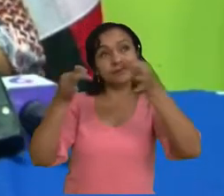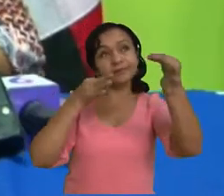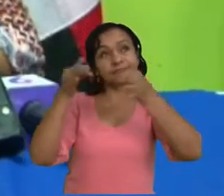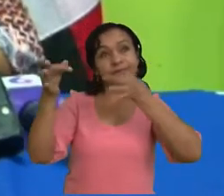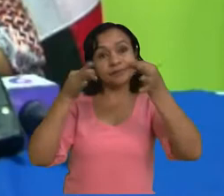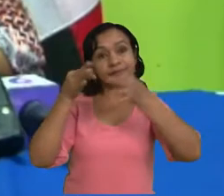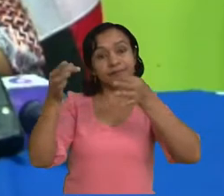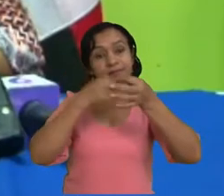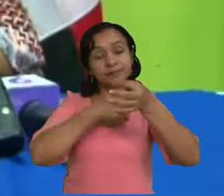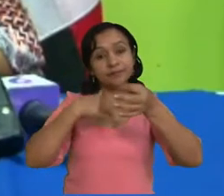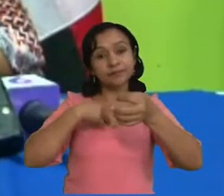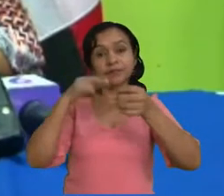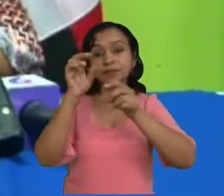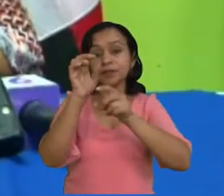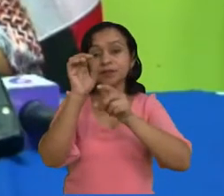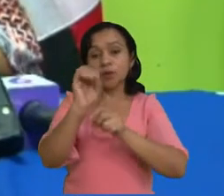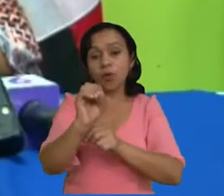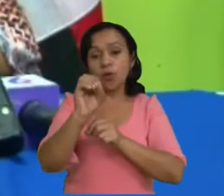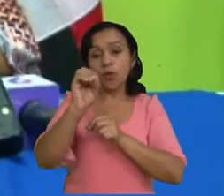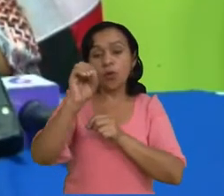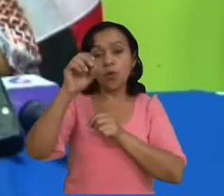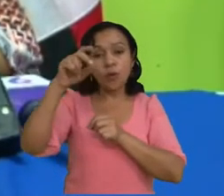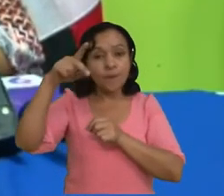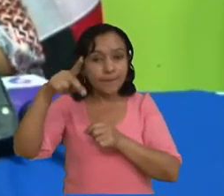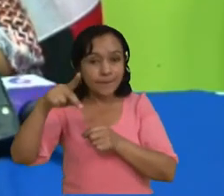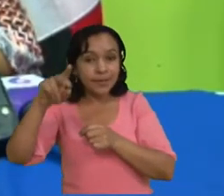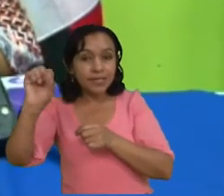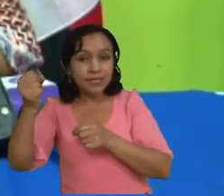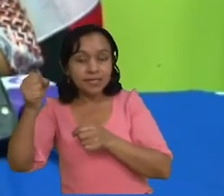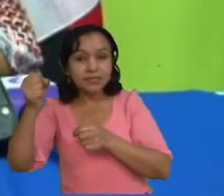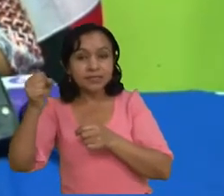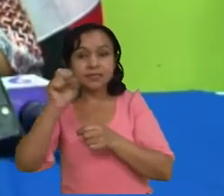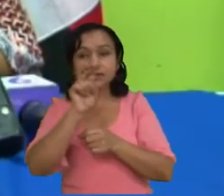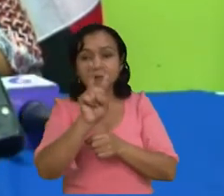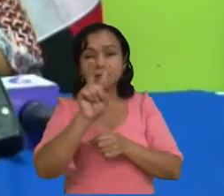provee la Organización Panamericana de la Salud, se reportan un total de